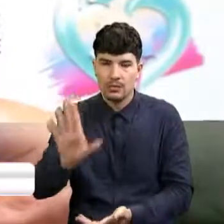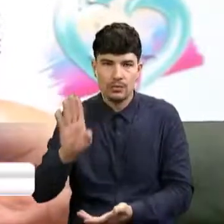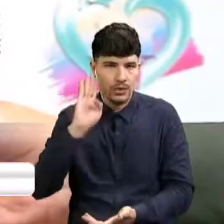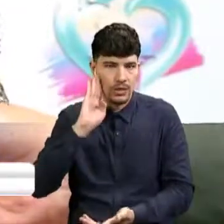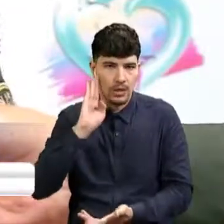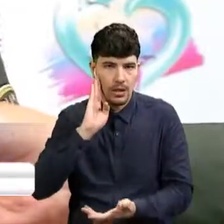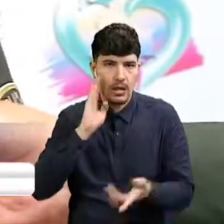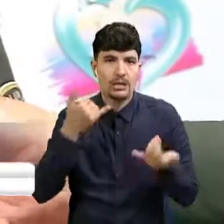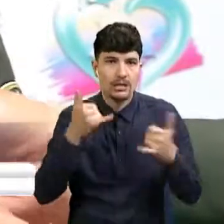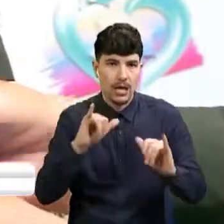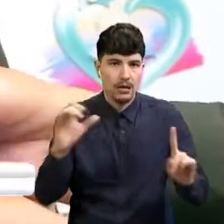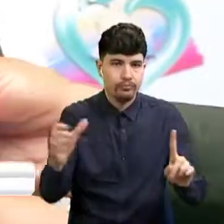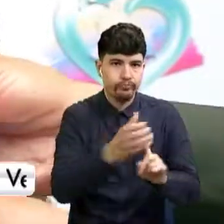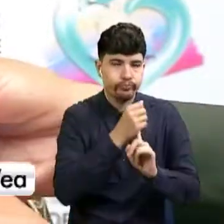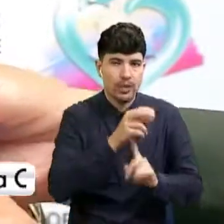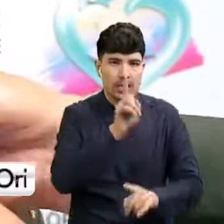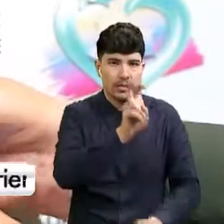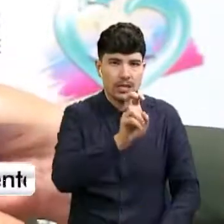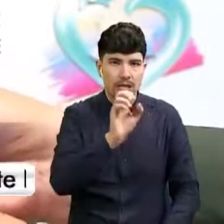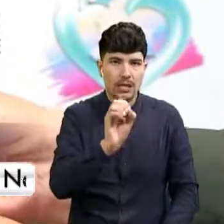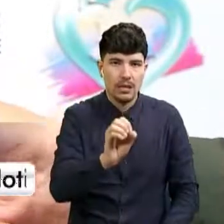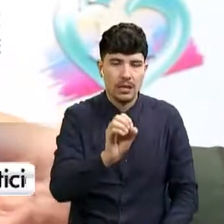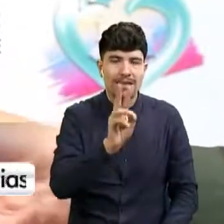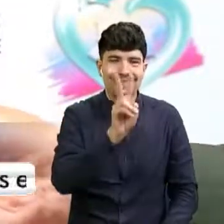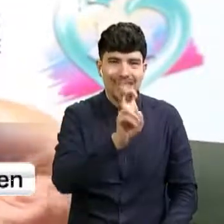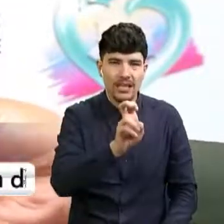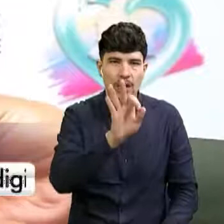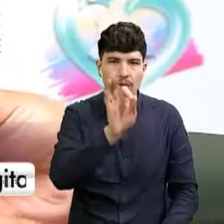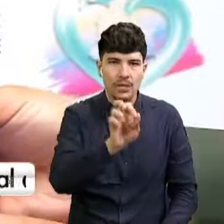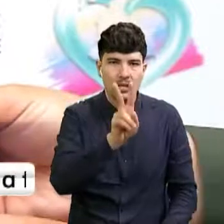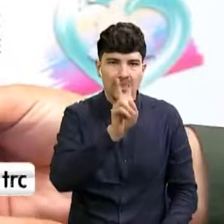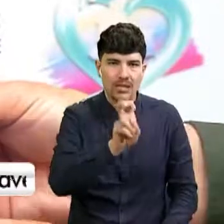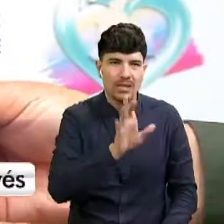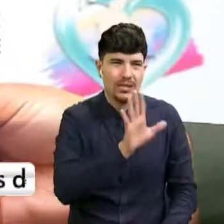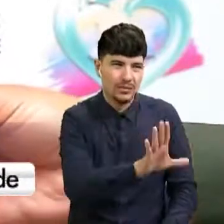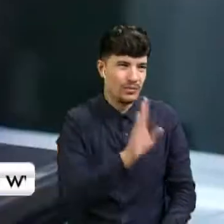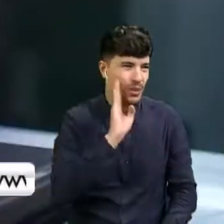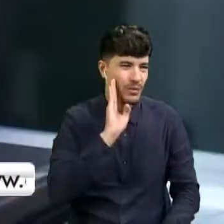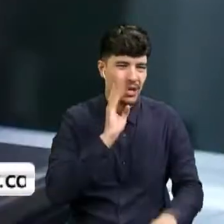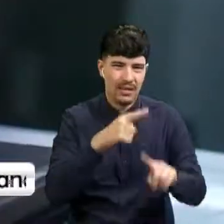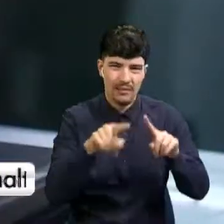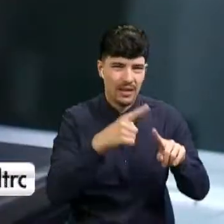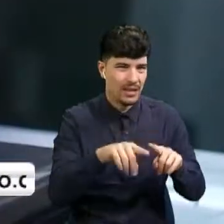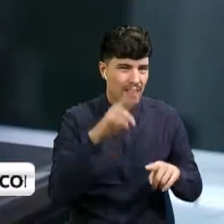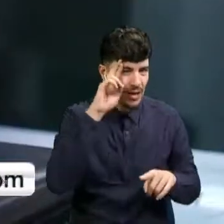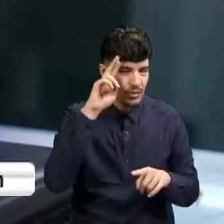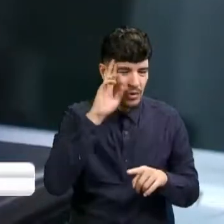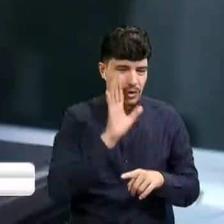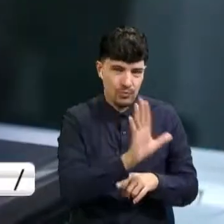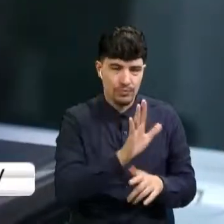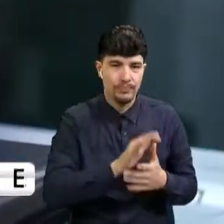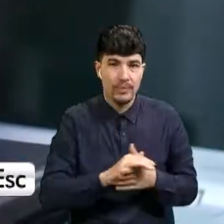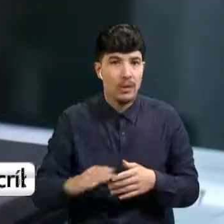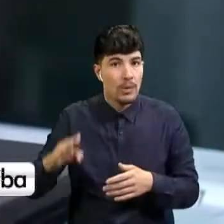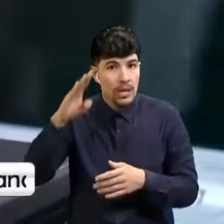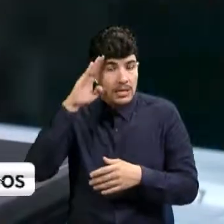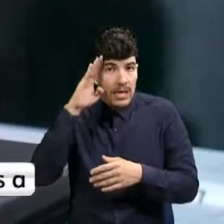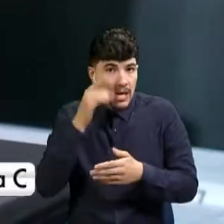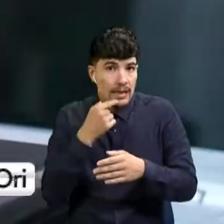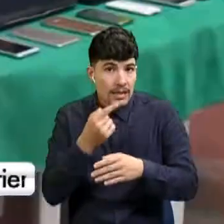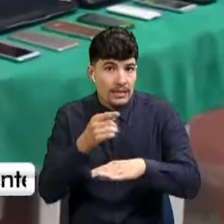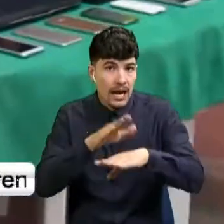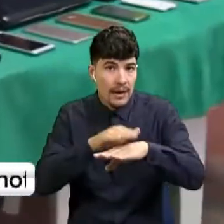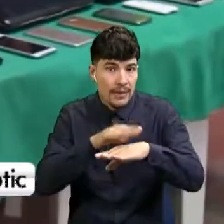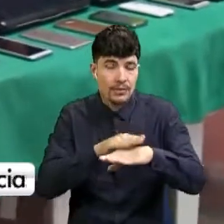se ha logrado la incautación de 787 de éstos por distintos otros motivos las autoridades anunciaron que seguirán con